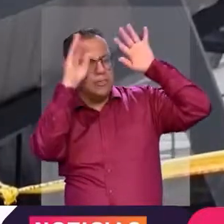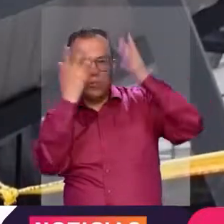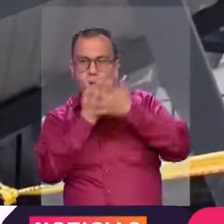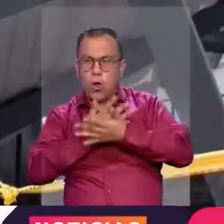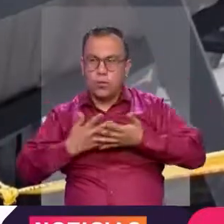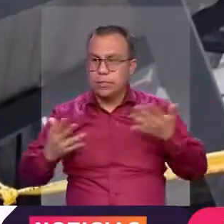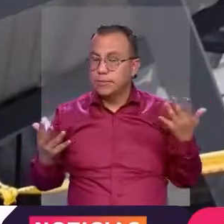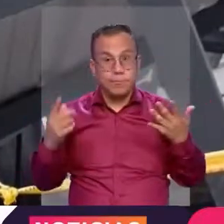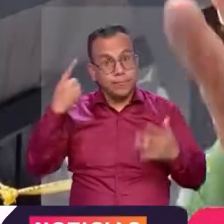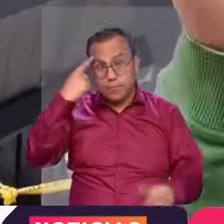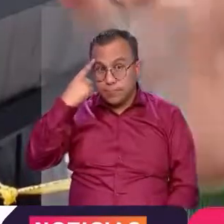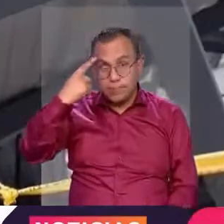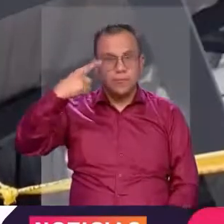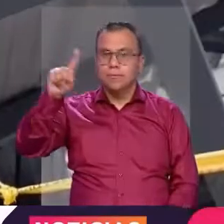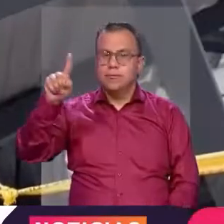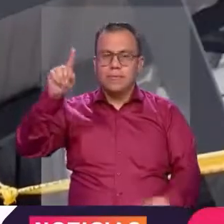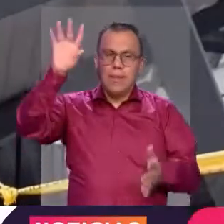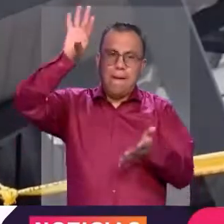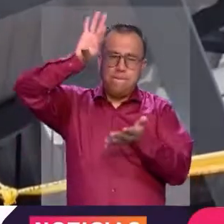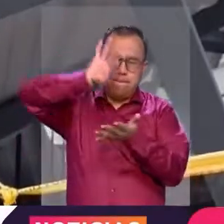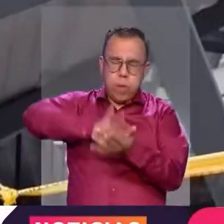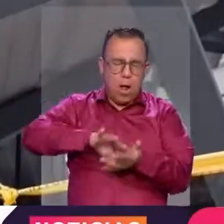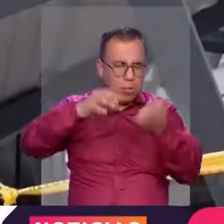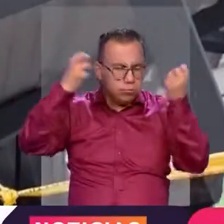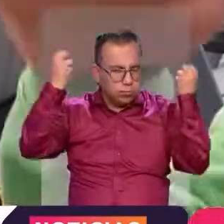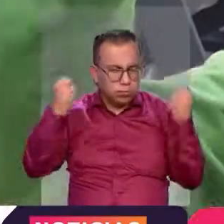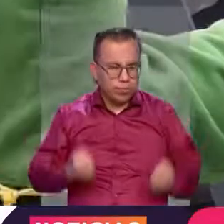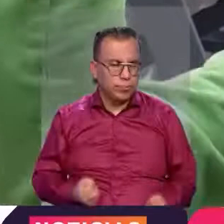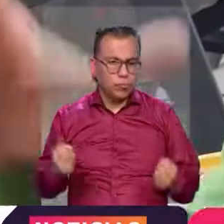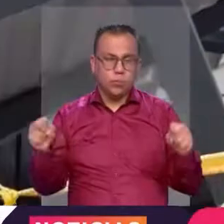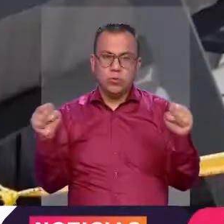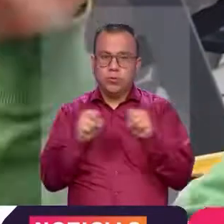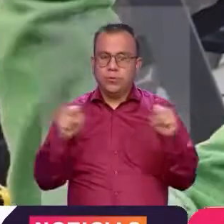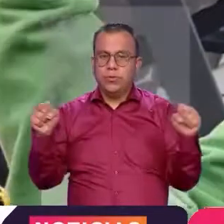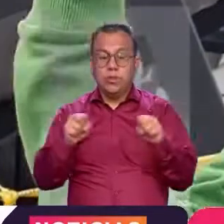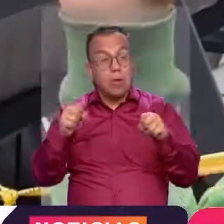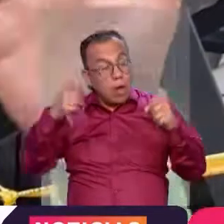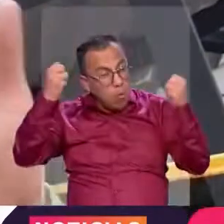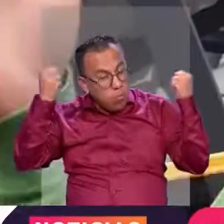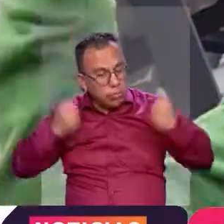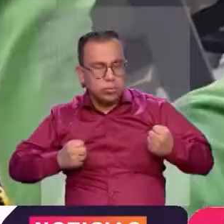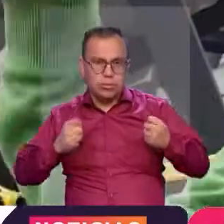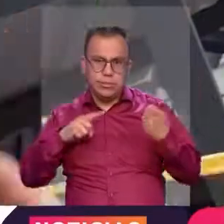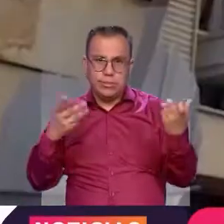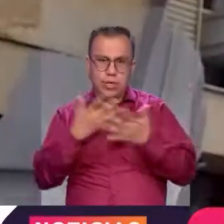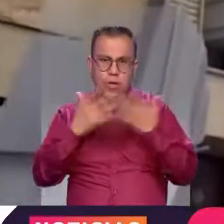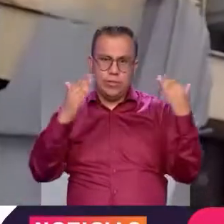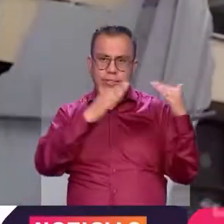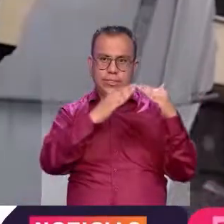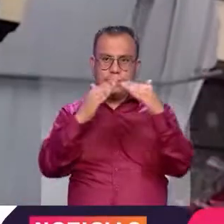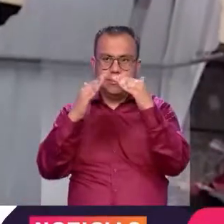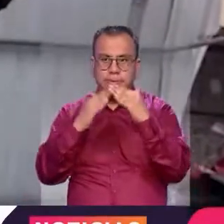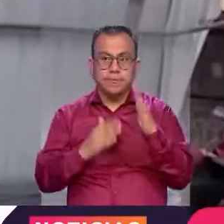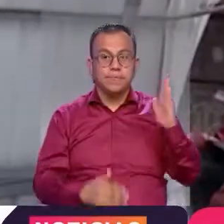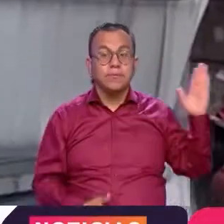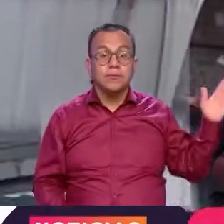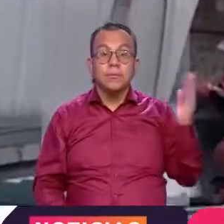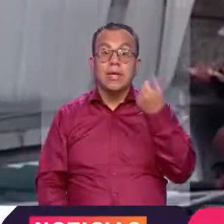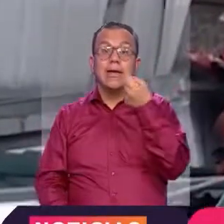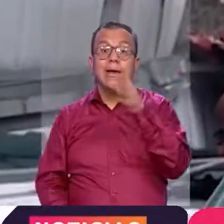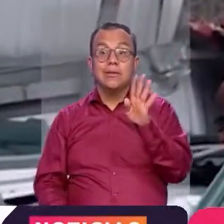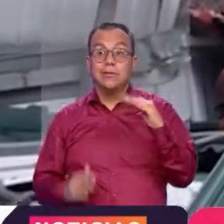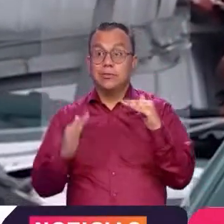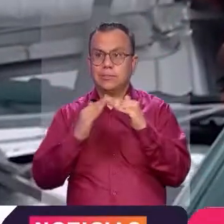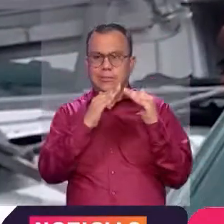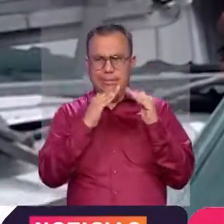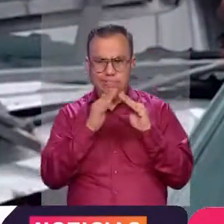lado y de un momento a otro sentimos el estruendo impresionante cuando cae la estructura sobre las casas. Cerca de 14